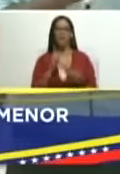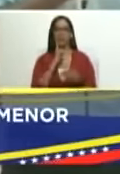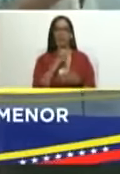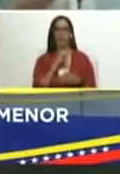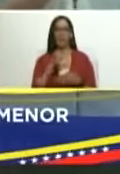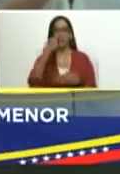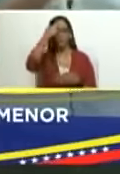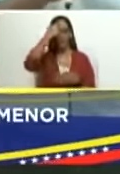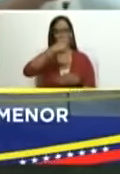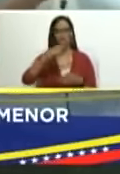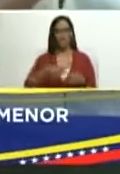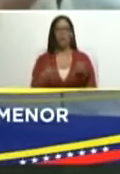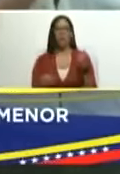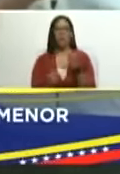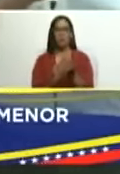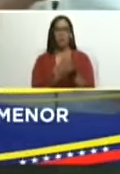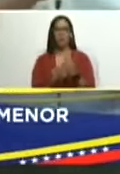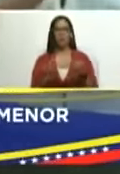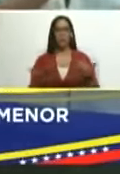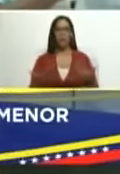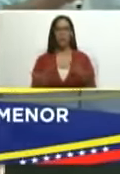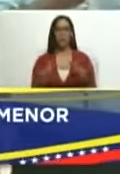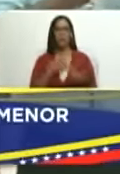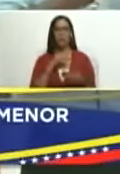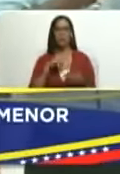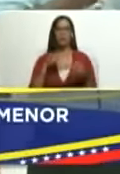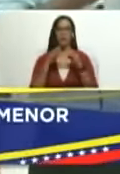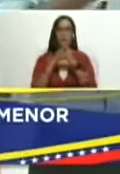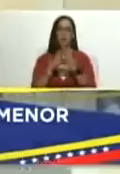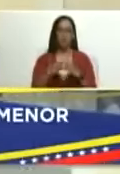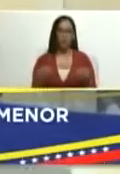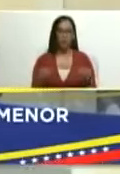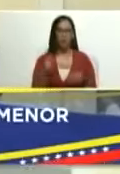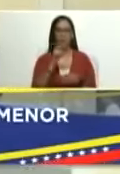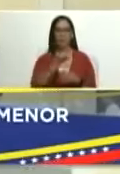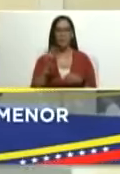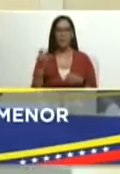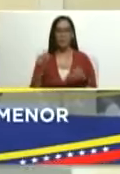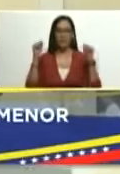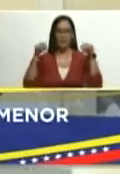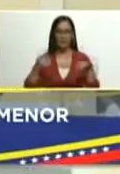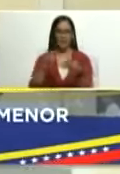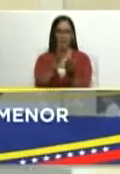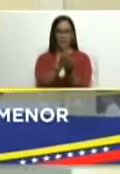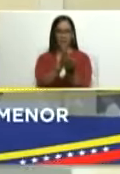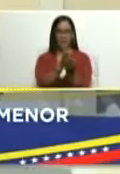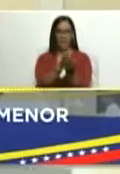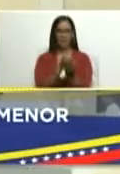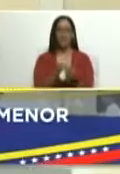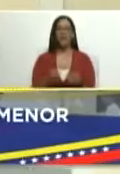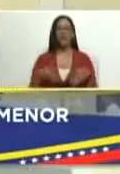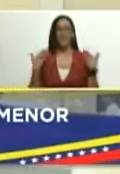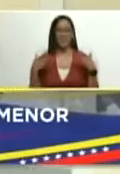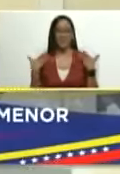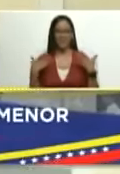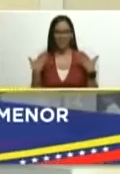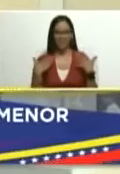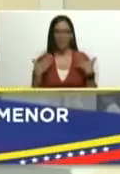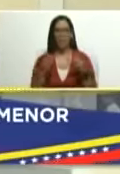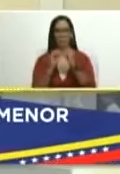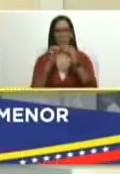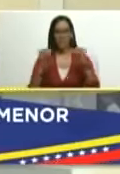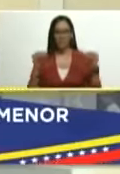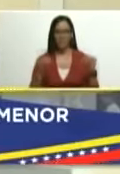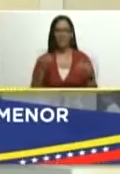pueblo por este apoyo que nos ha dado nosotros. Todos los feligreses de aquí, de Margarita y Oriente, contentos por el rescate de esta